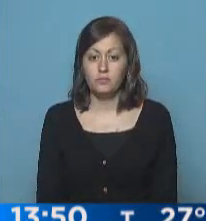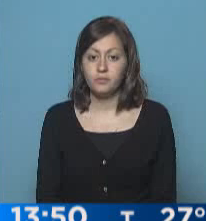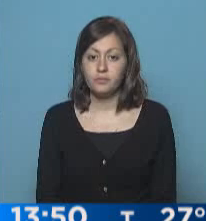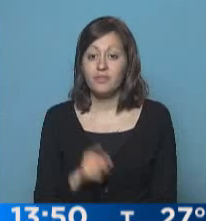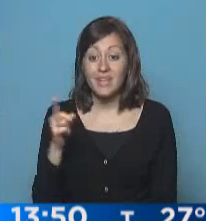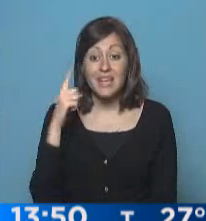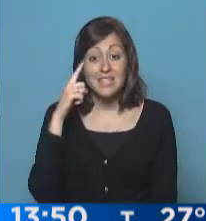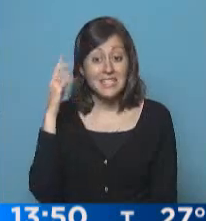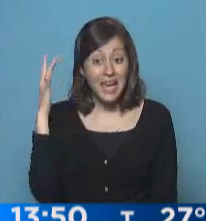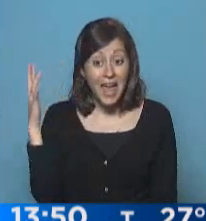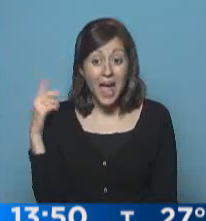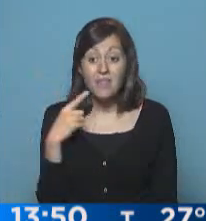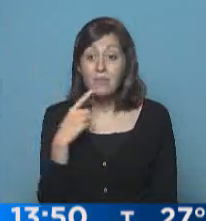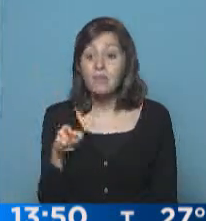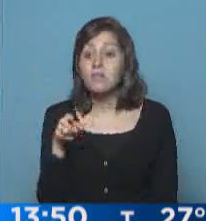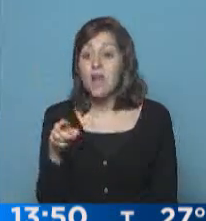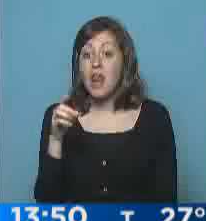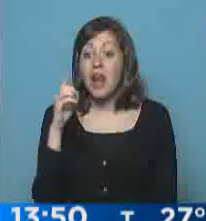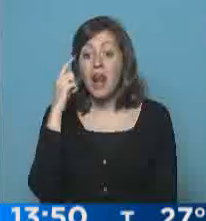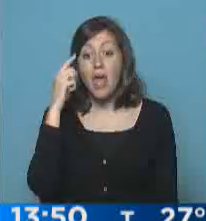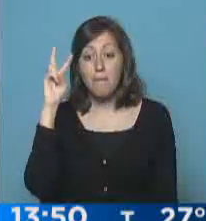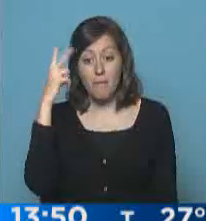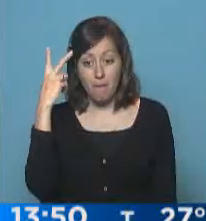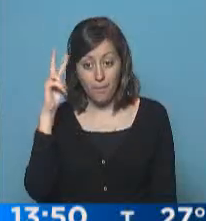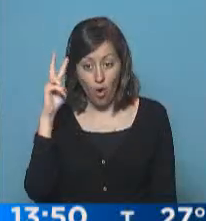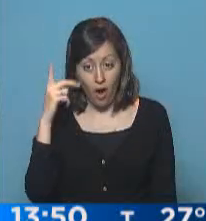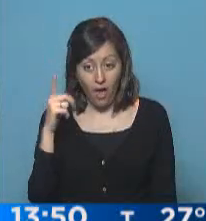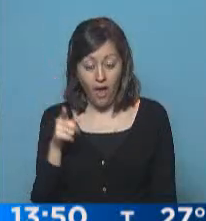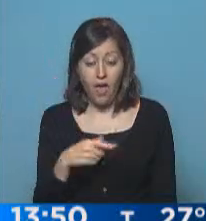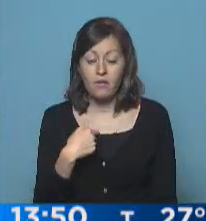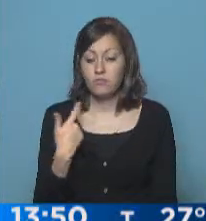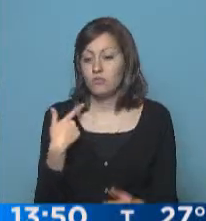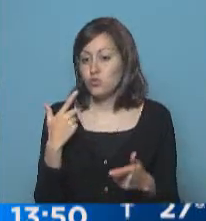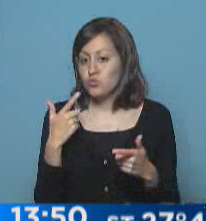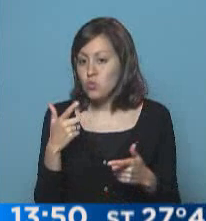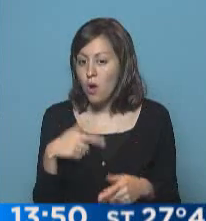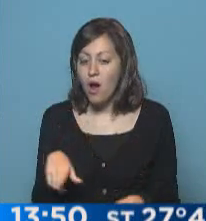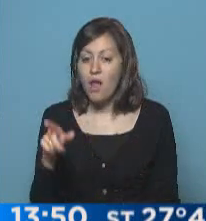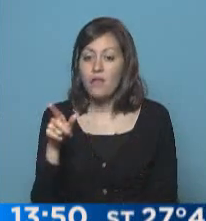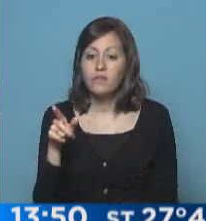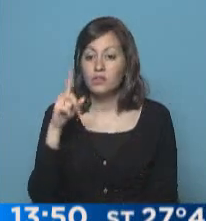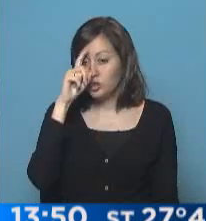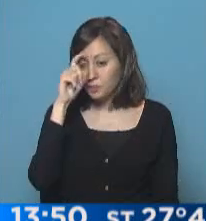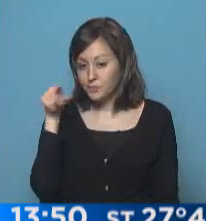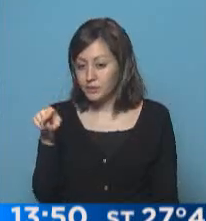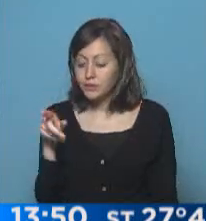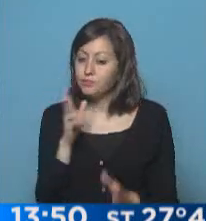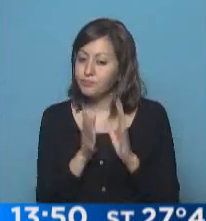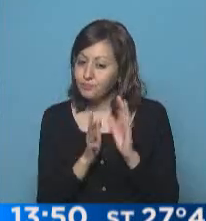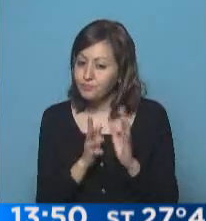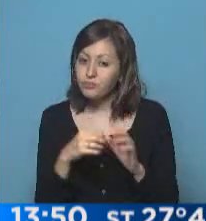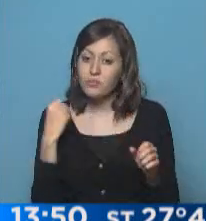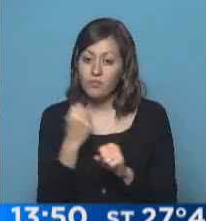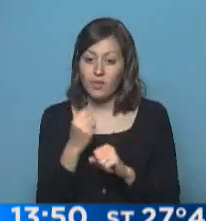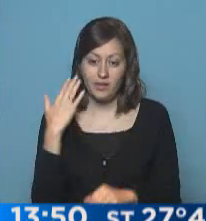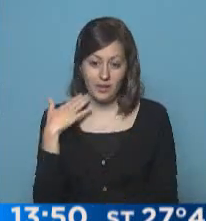psiquiatra que tiene trastornos bipolares tuve la suerte que el tobal lo Atendió hasta los 16